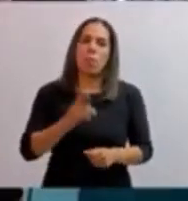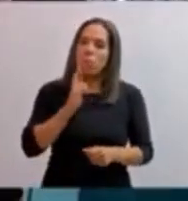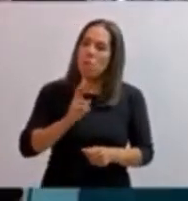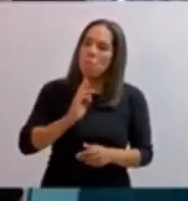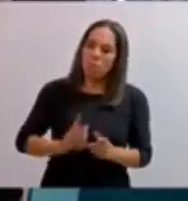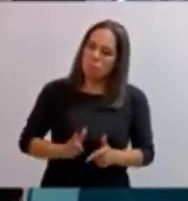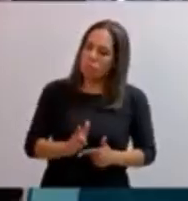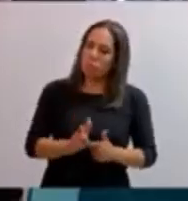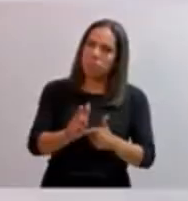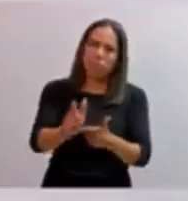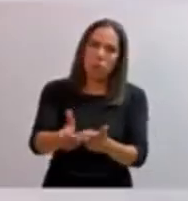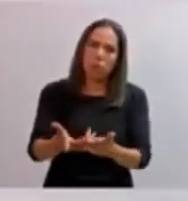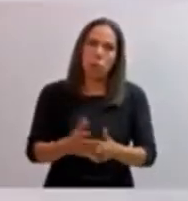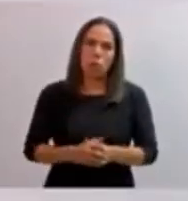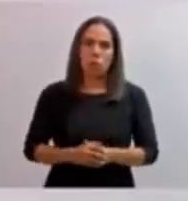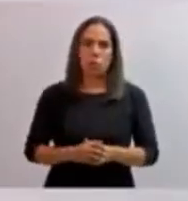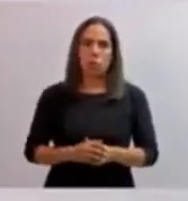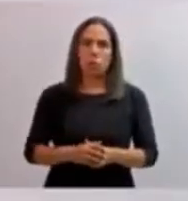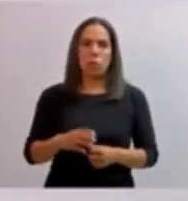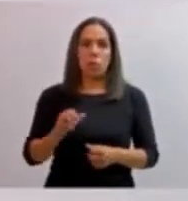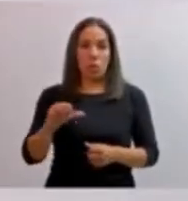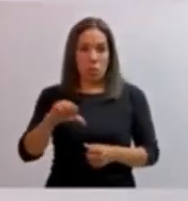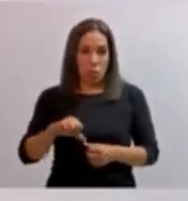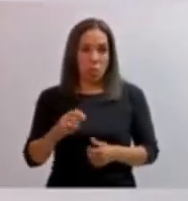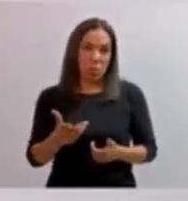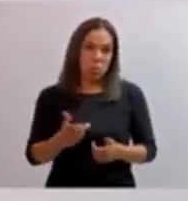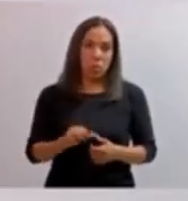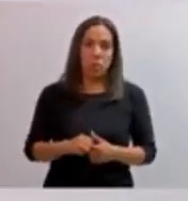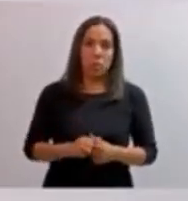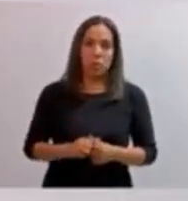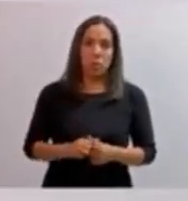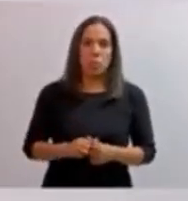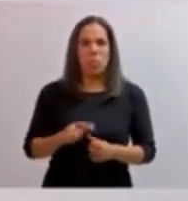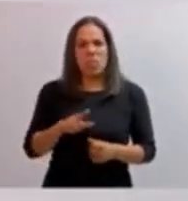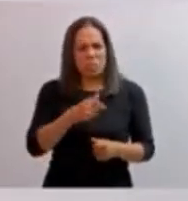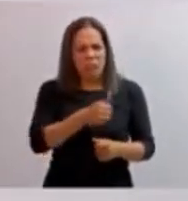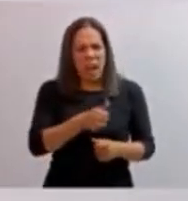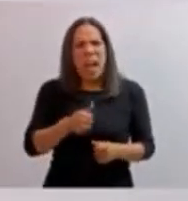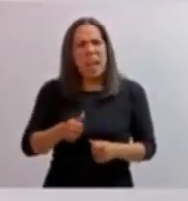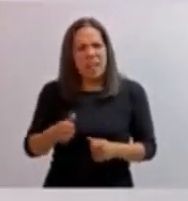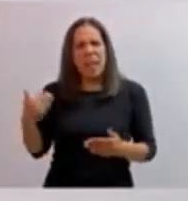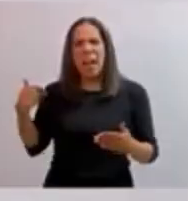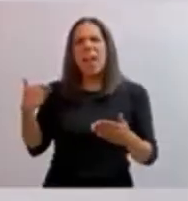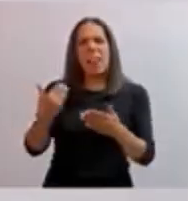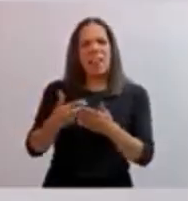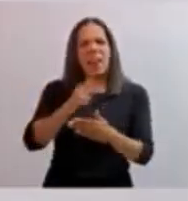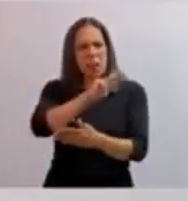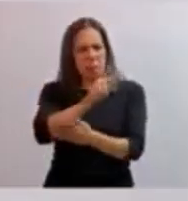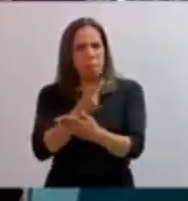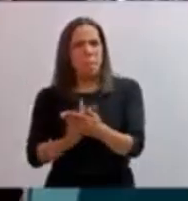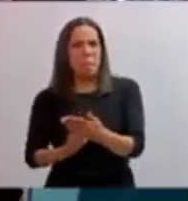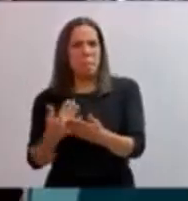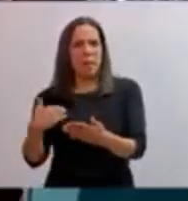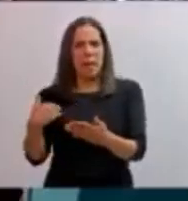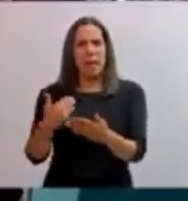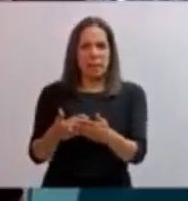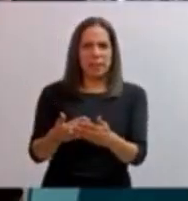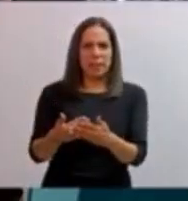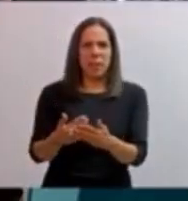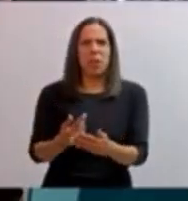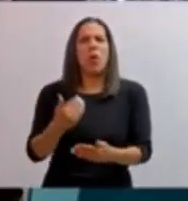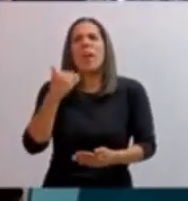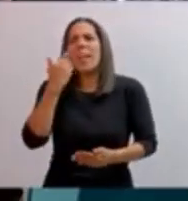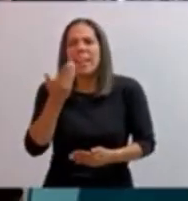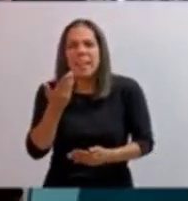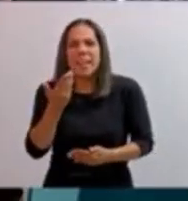y actualmente el programa de mejora continua. Todos ellos tienen la intención de fortalecer los